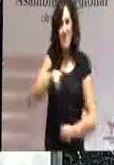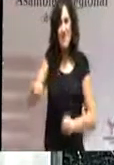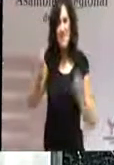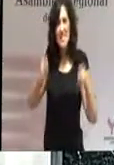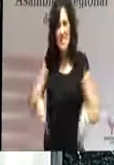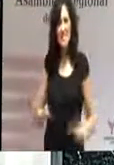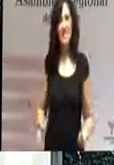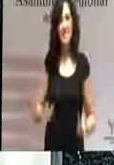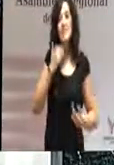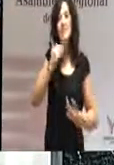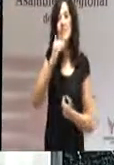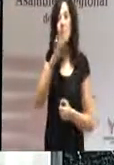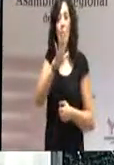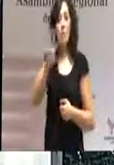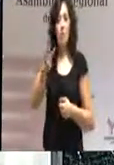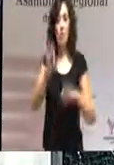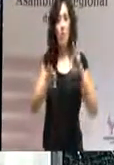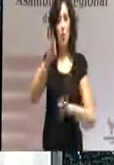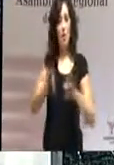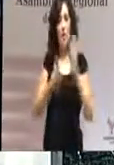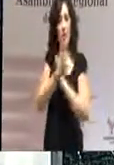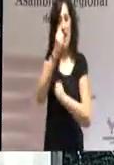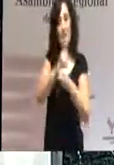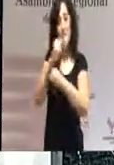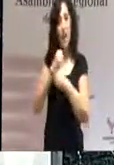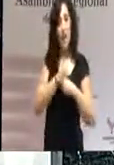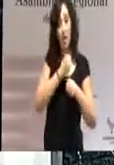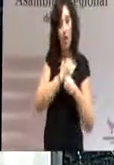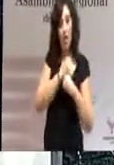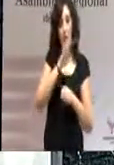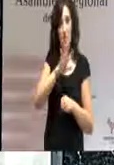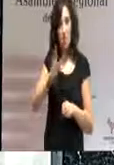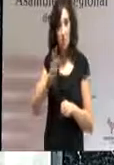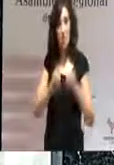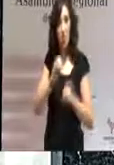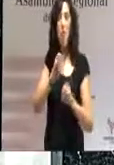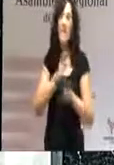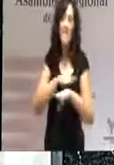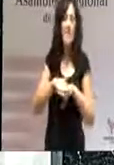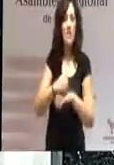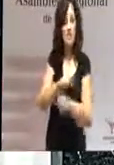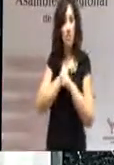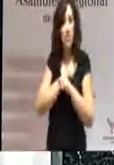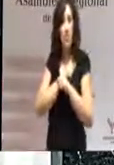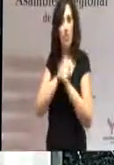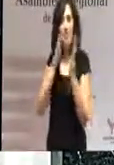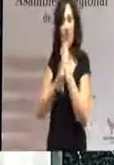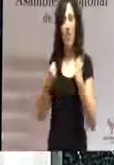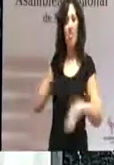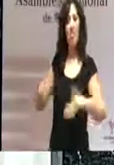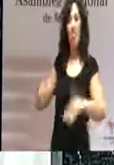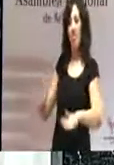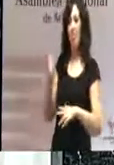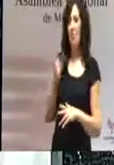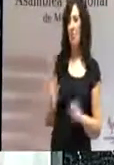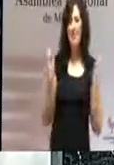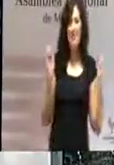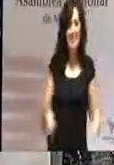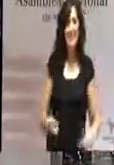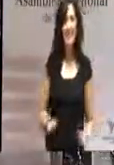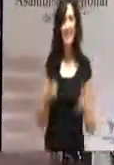el 54% de los empleados, de los desempleados abandonados a su suerte, 6,6